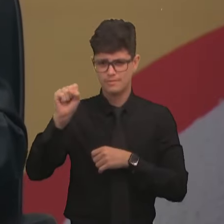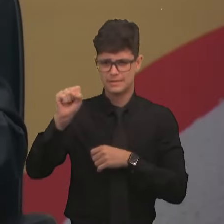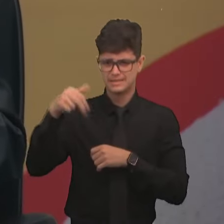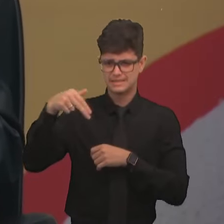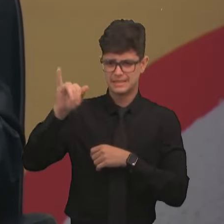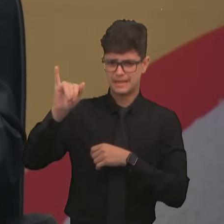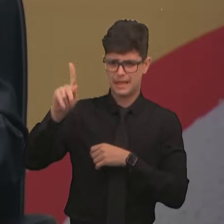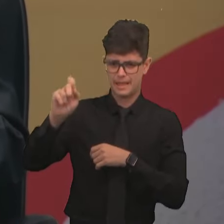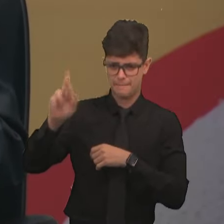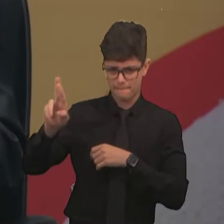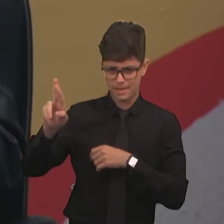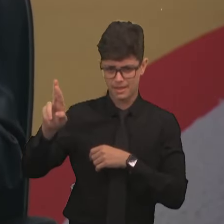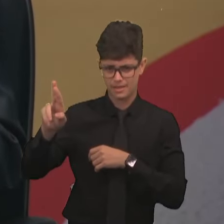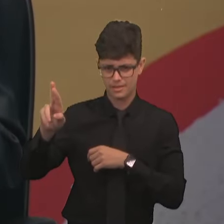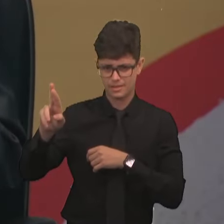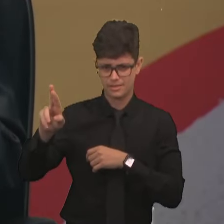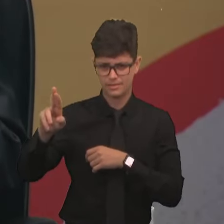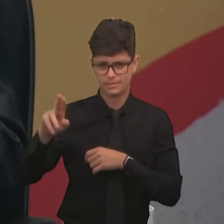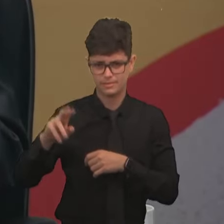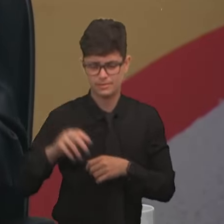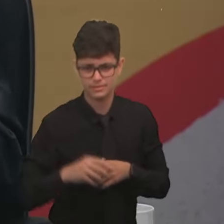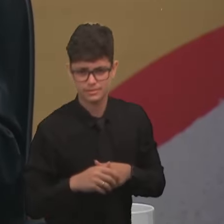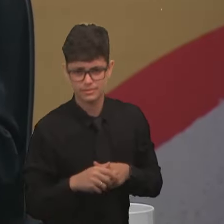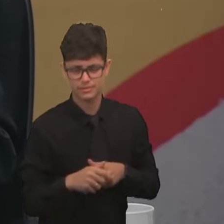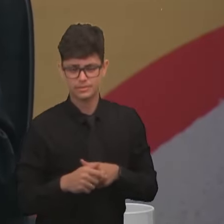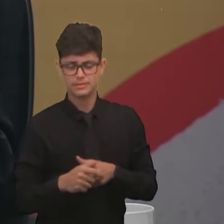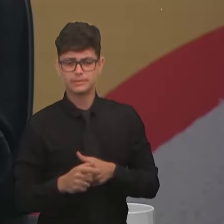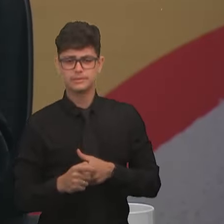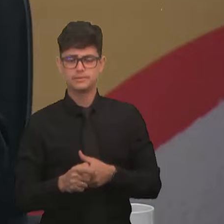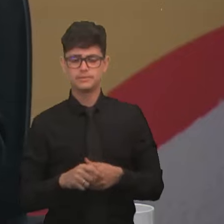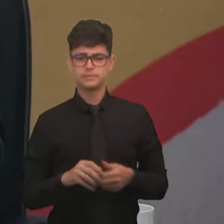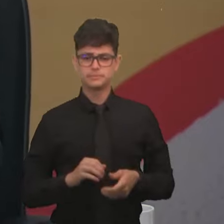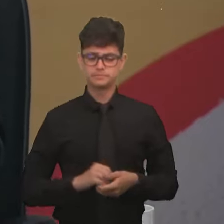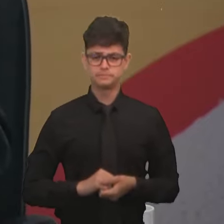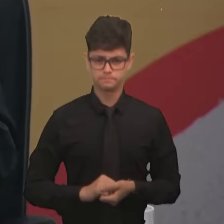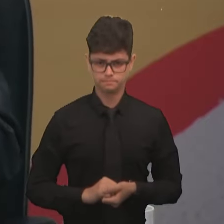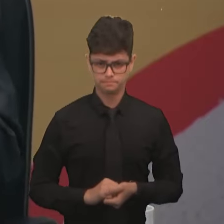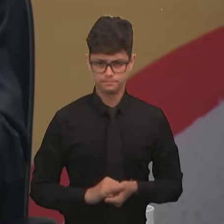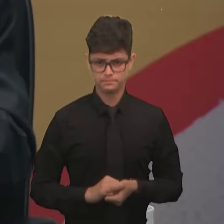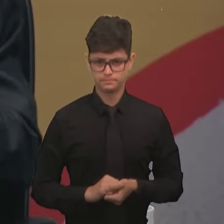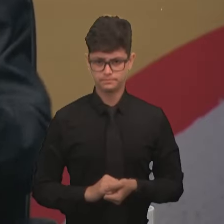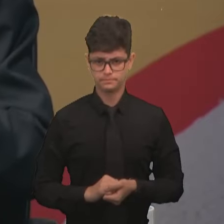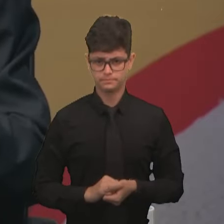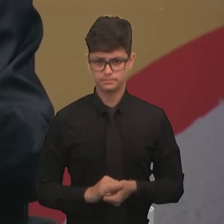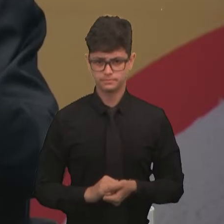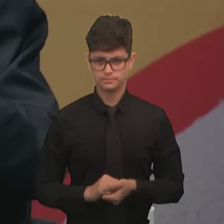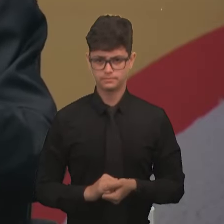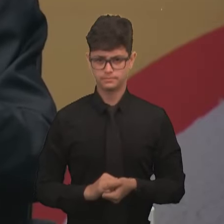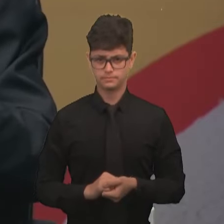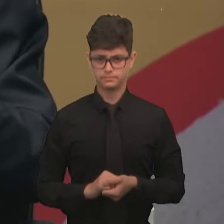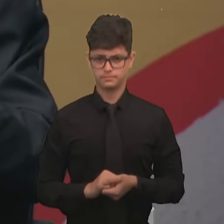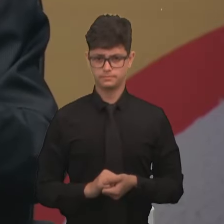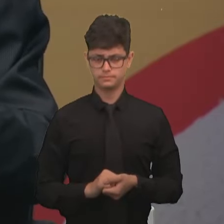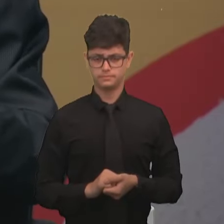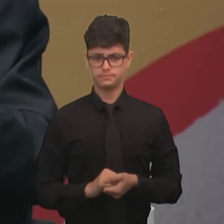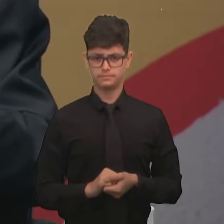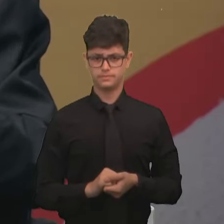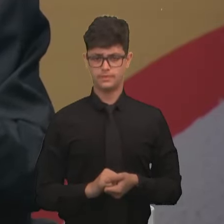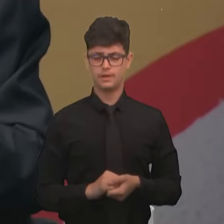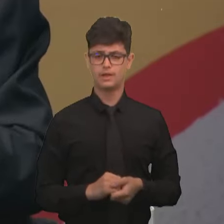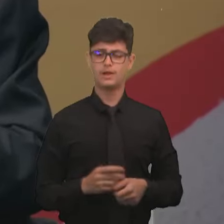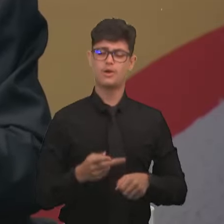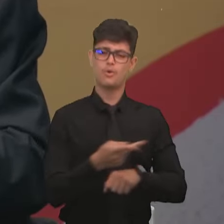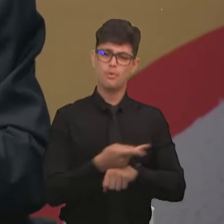de ejecución, la investigación, investigan los bienes, se realizan a través